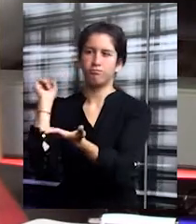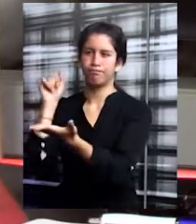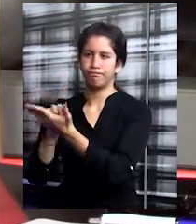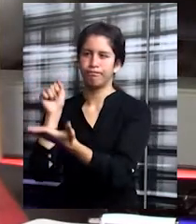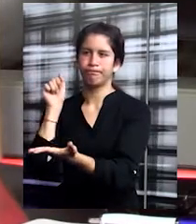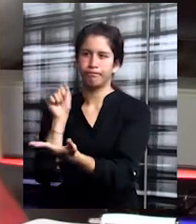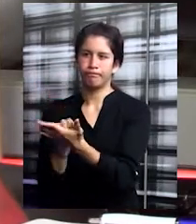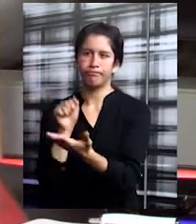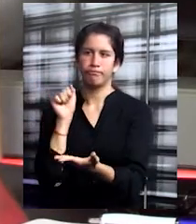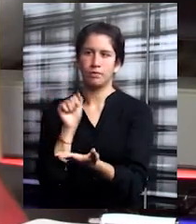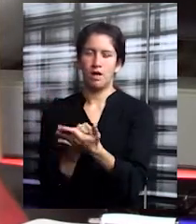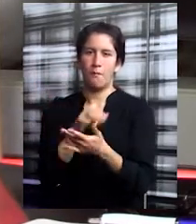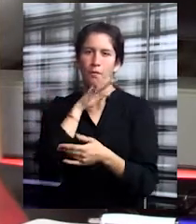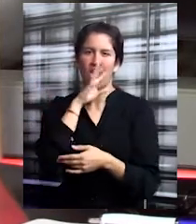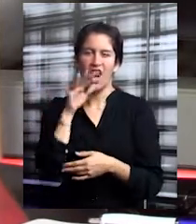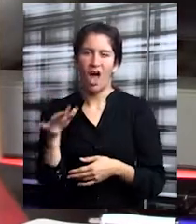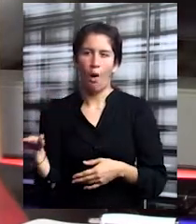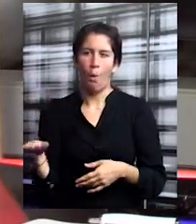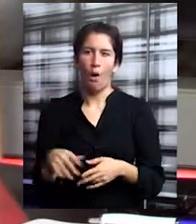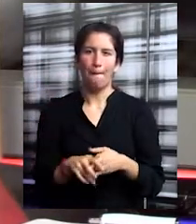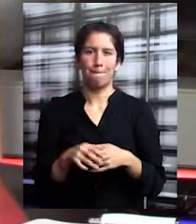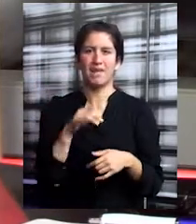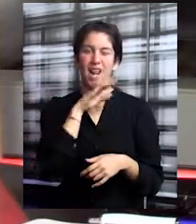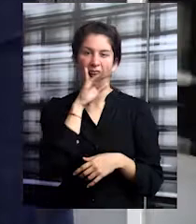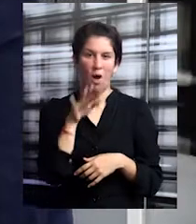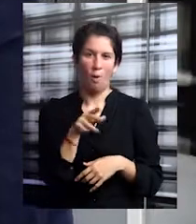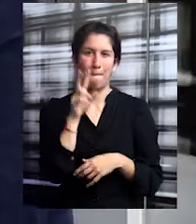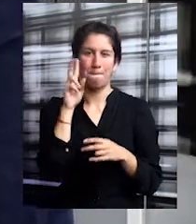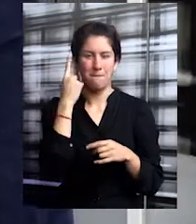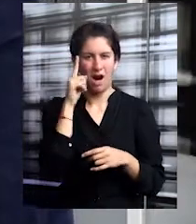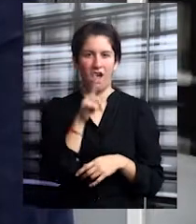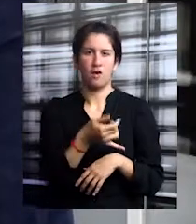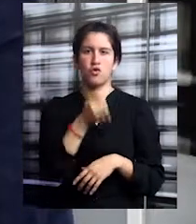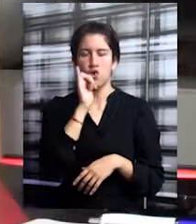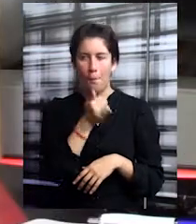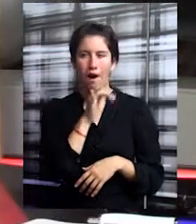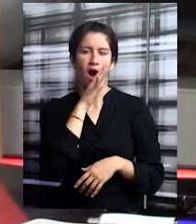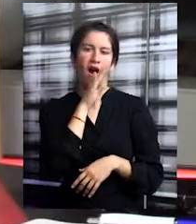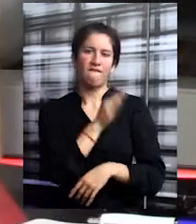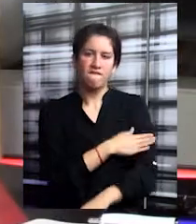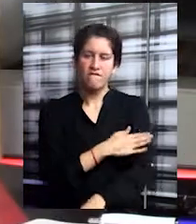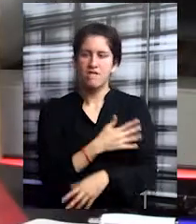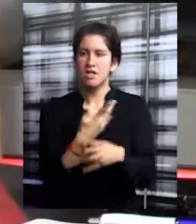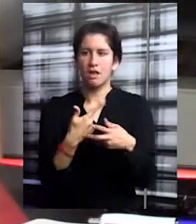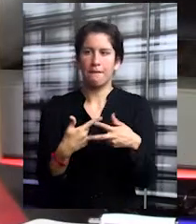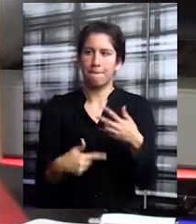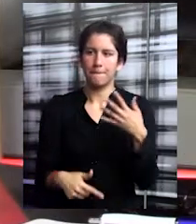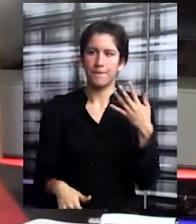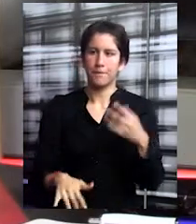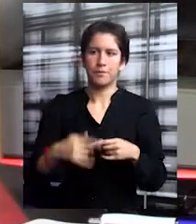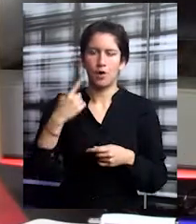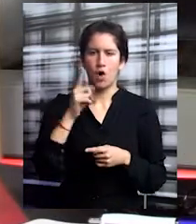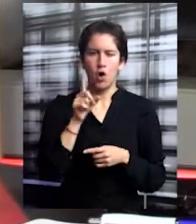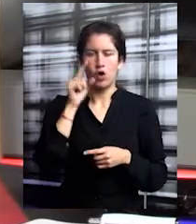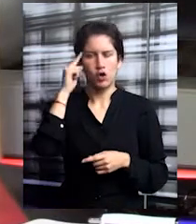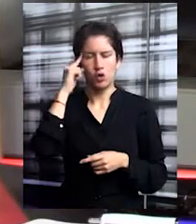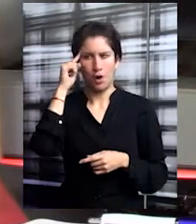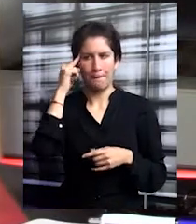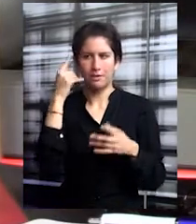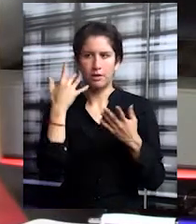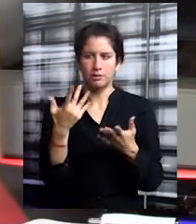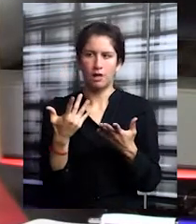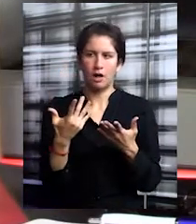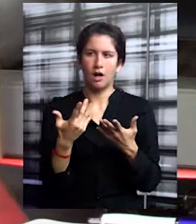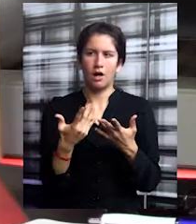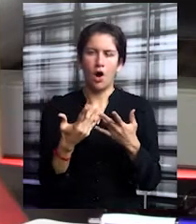tan básica y fundamental como es el agua para la bebida, el agua para tomar. Donde la gente, por ejemplo, muchas veces uno pierde la